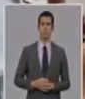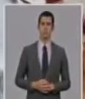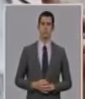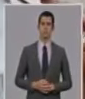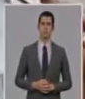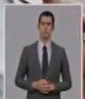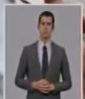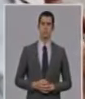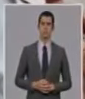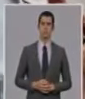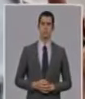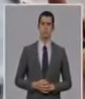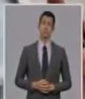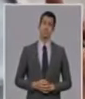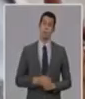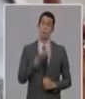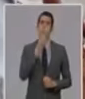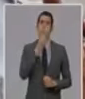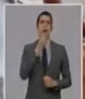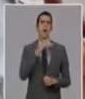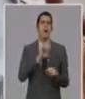de los riñones, el problema del